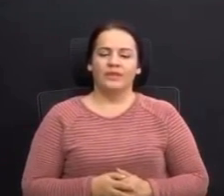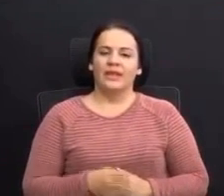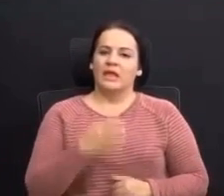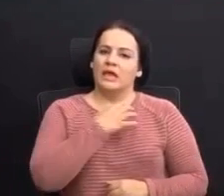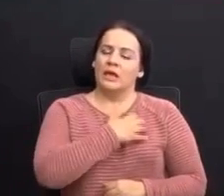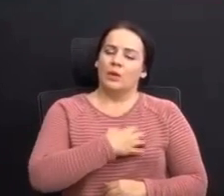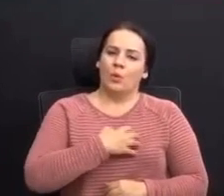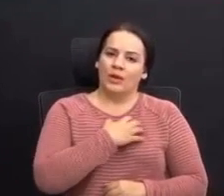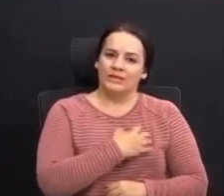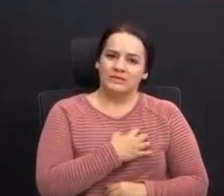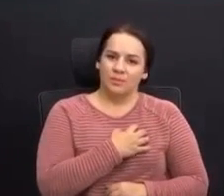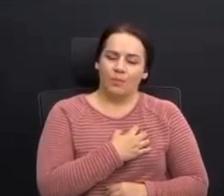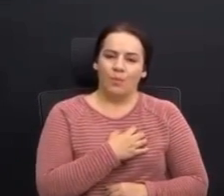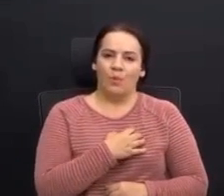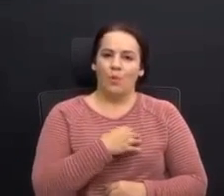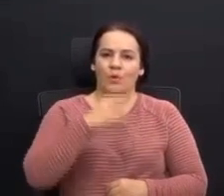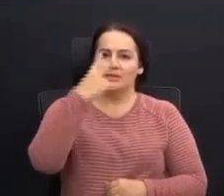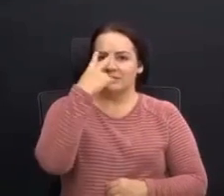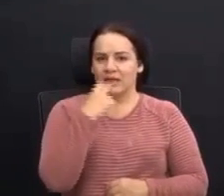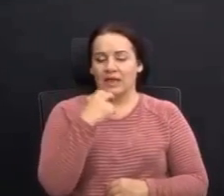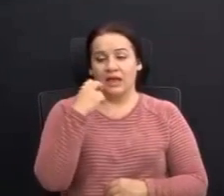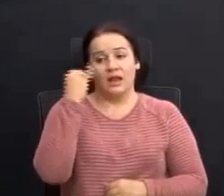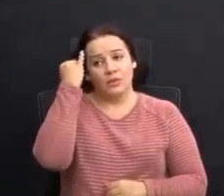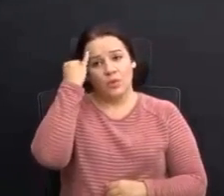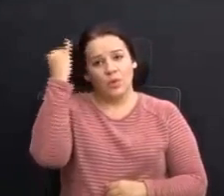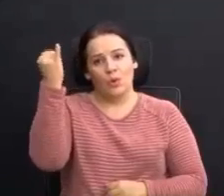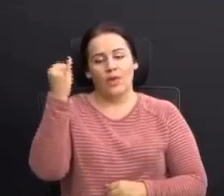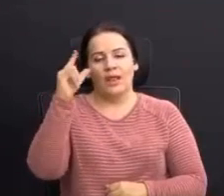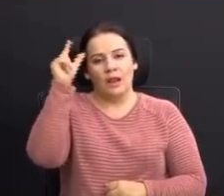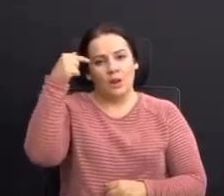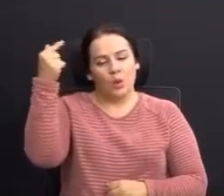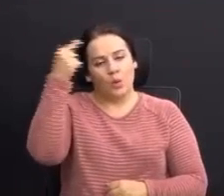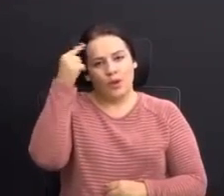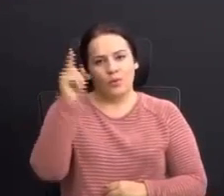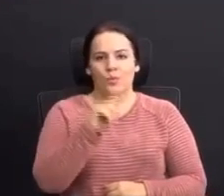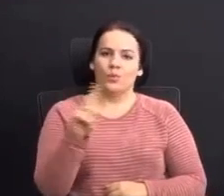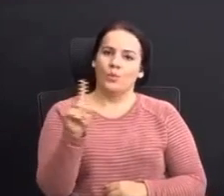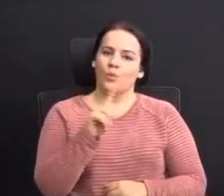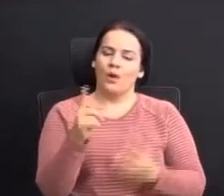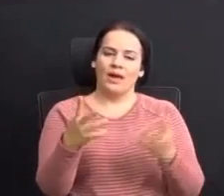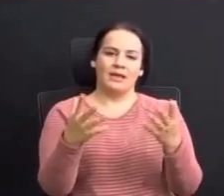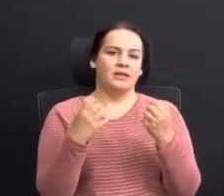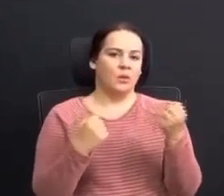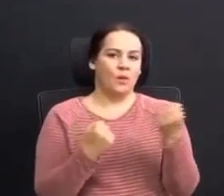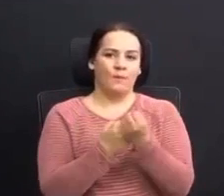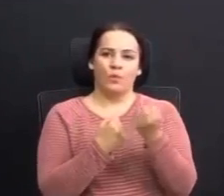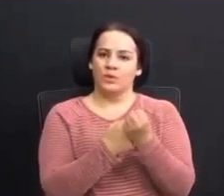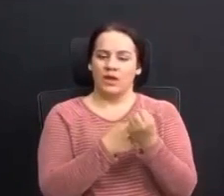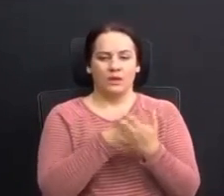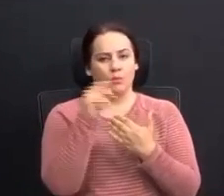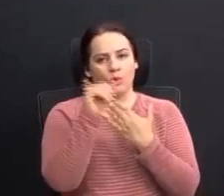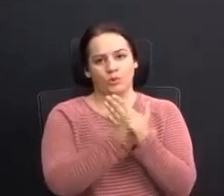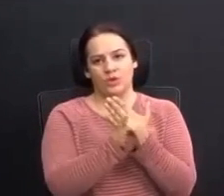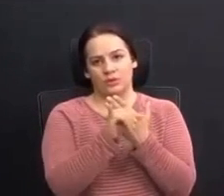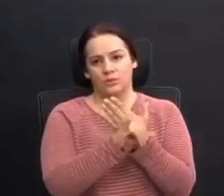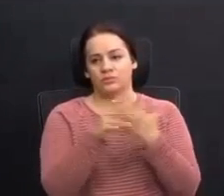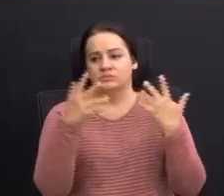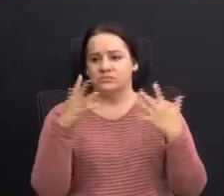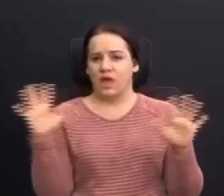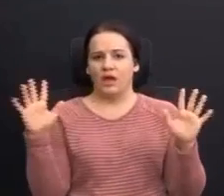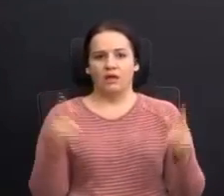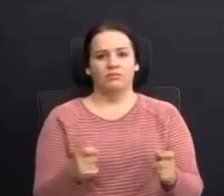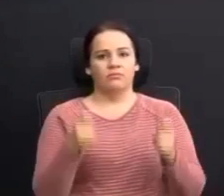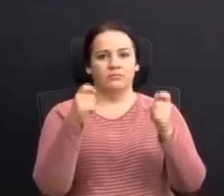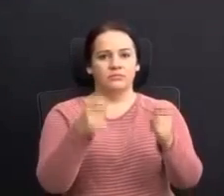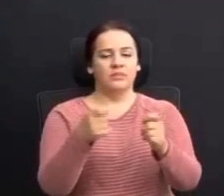egoísmo, ceguera ideológica, el gobierno no ha querido apoyar proyectos que están presentados desde la